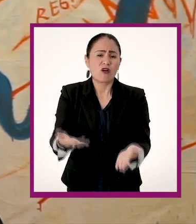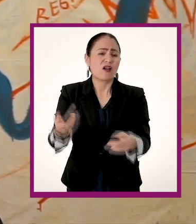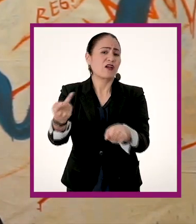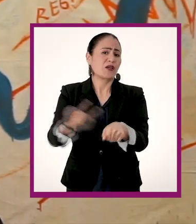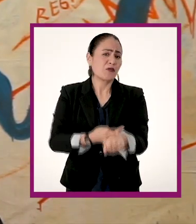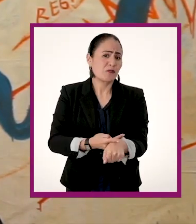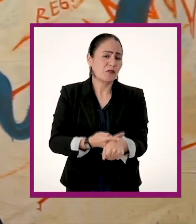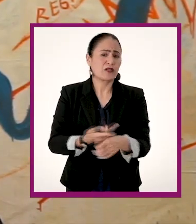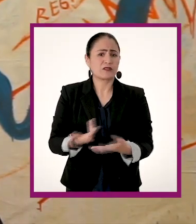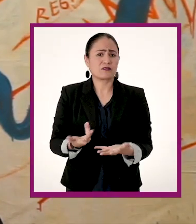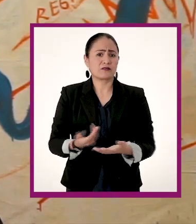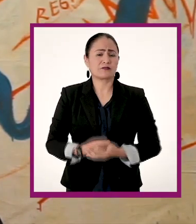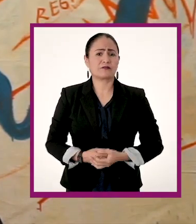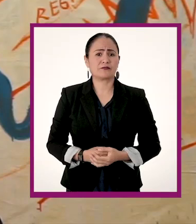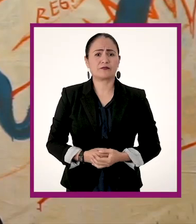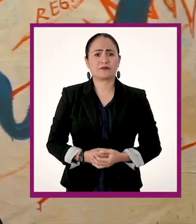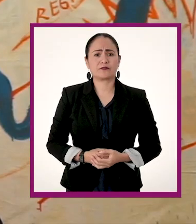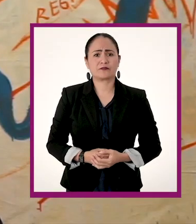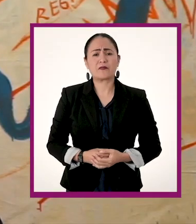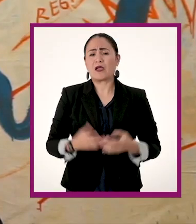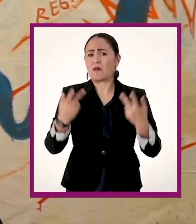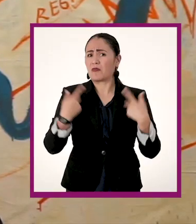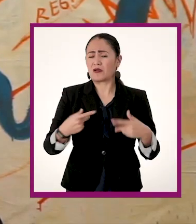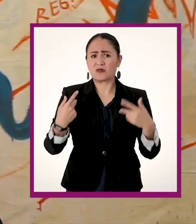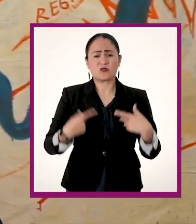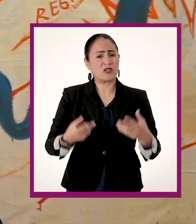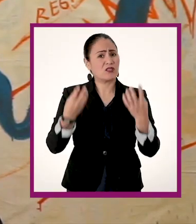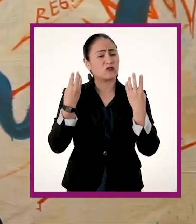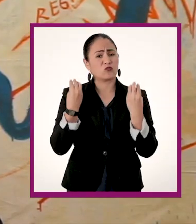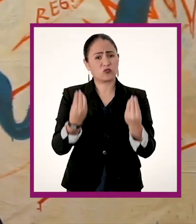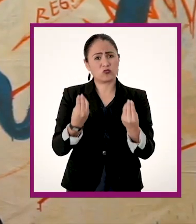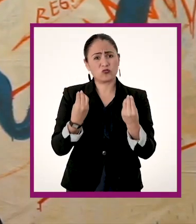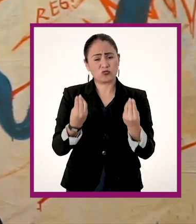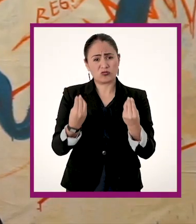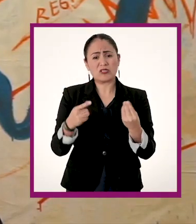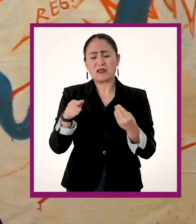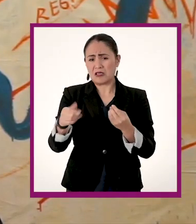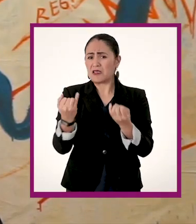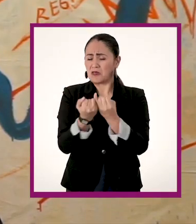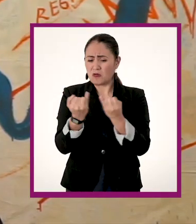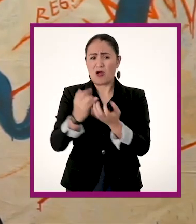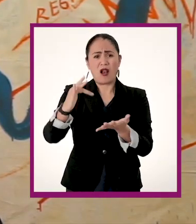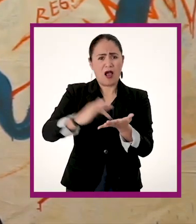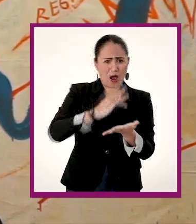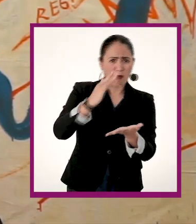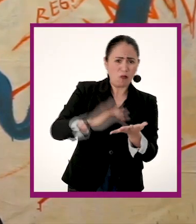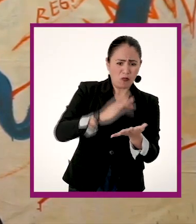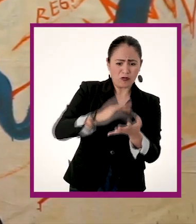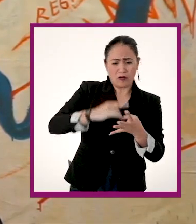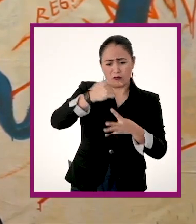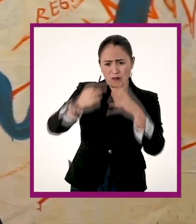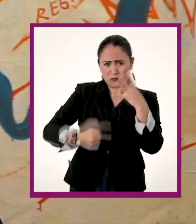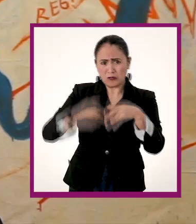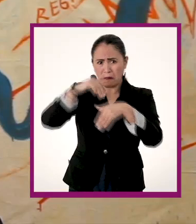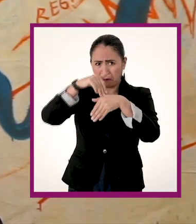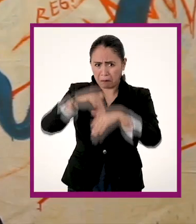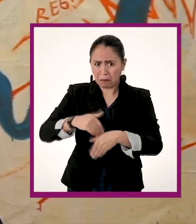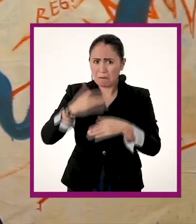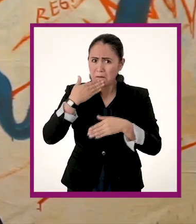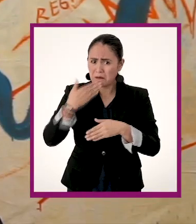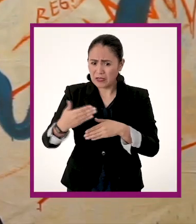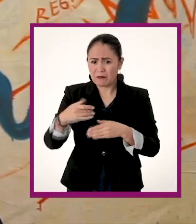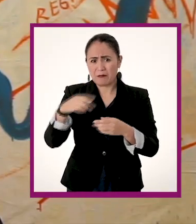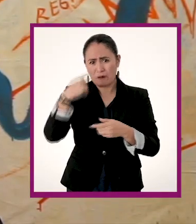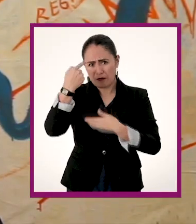en lo que está pasando allá afuera, en que hay muchas personas que están cooperando